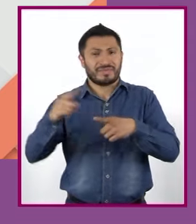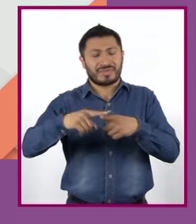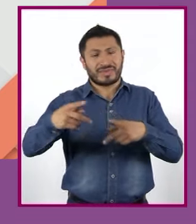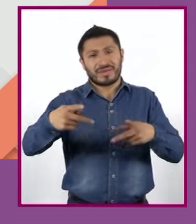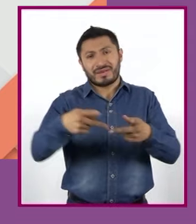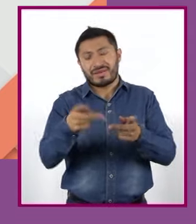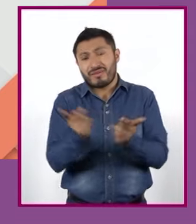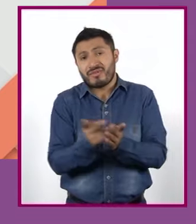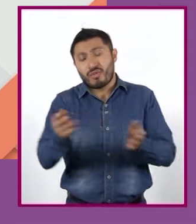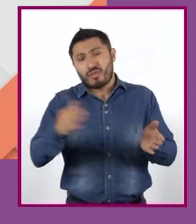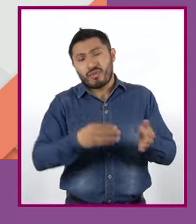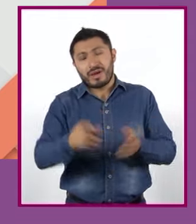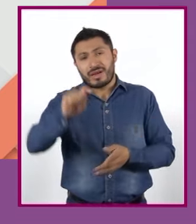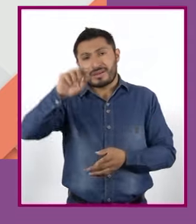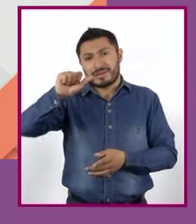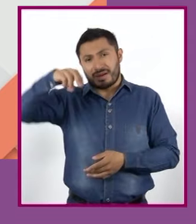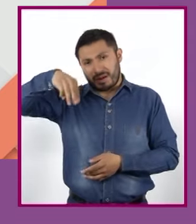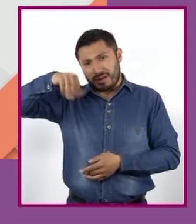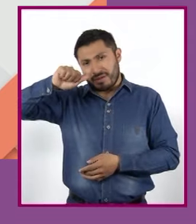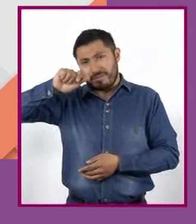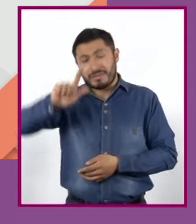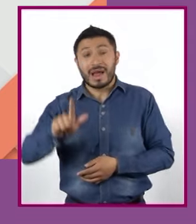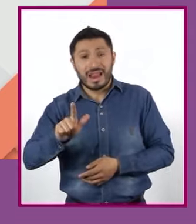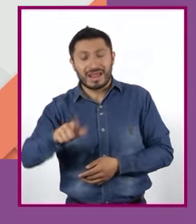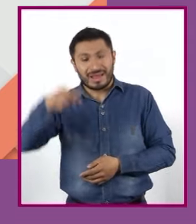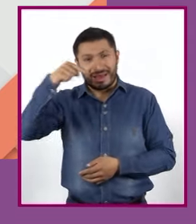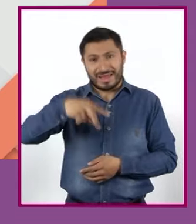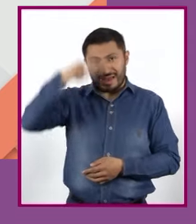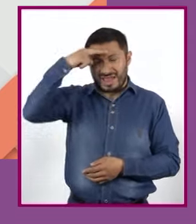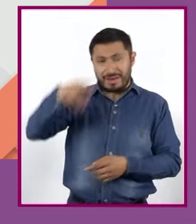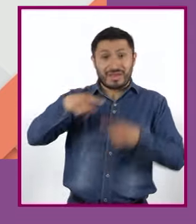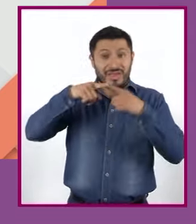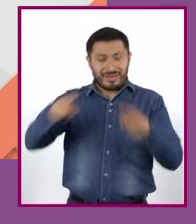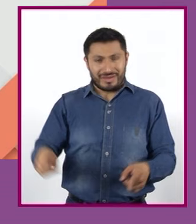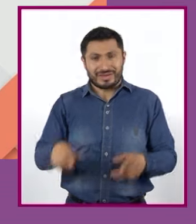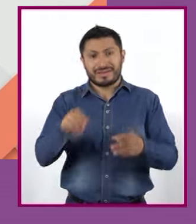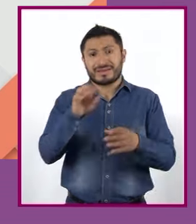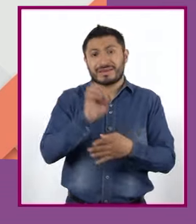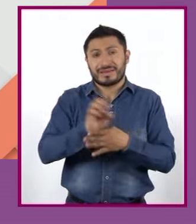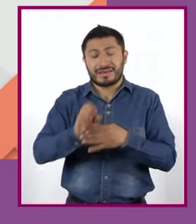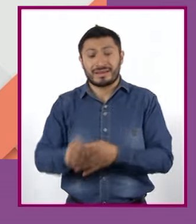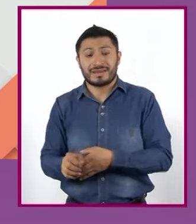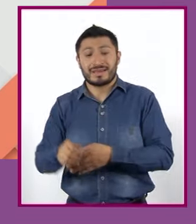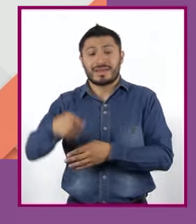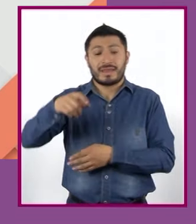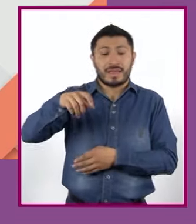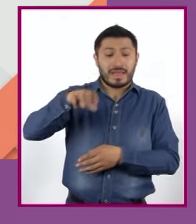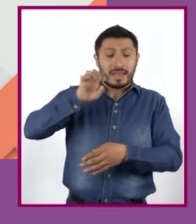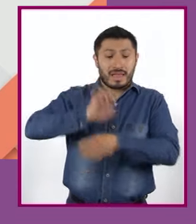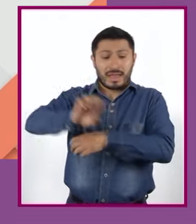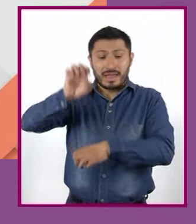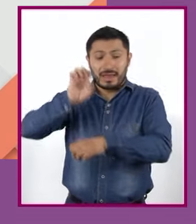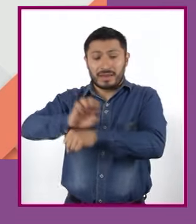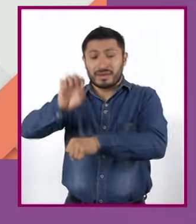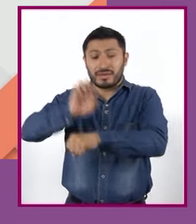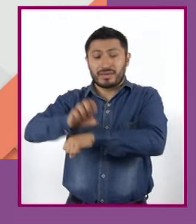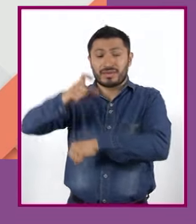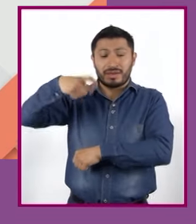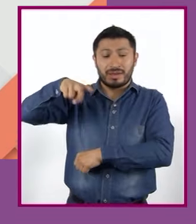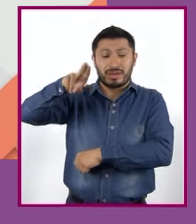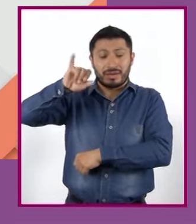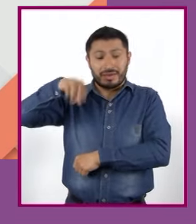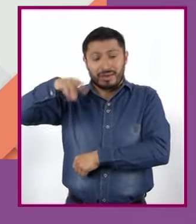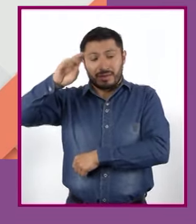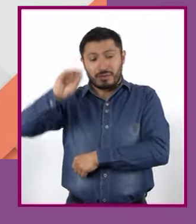similares al tamal, como lo conocemos en México, en Ecuador se le llaman quibolitos. Pero incluso dentro